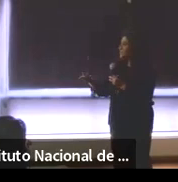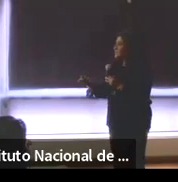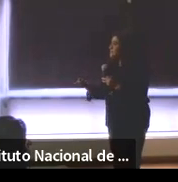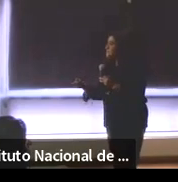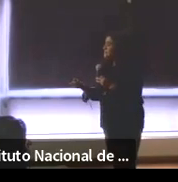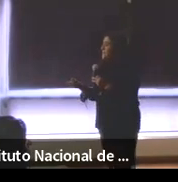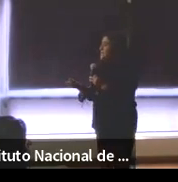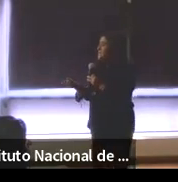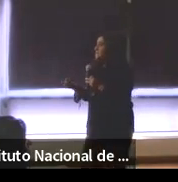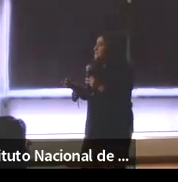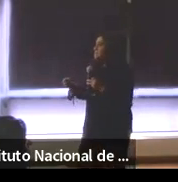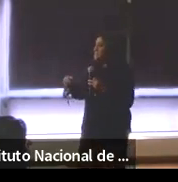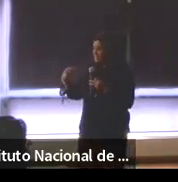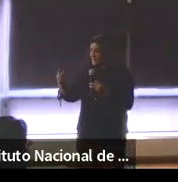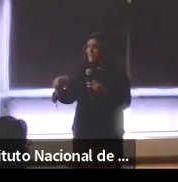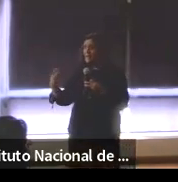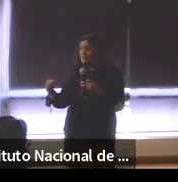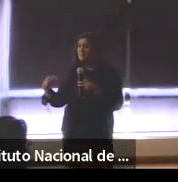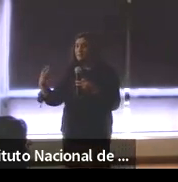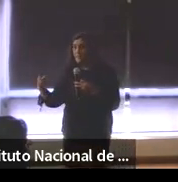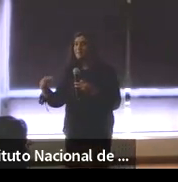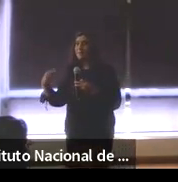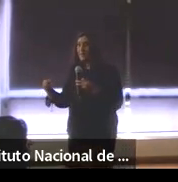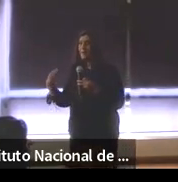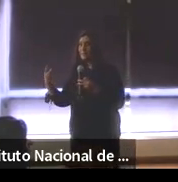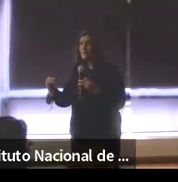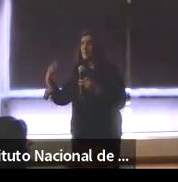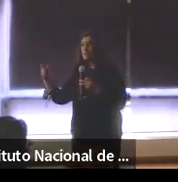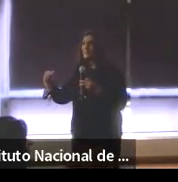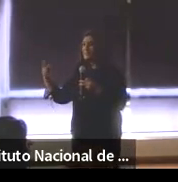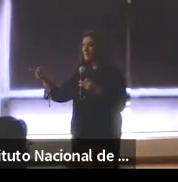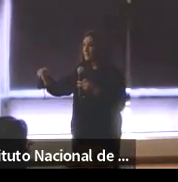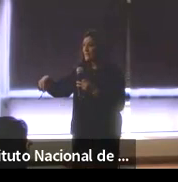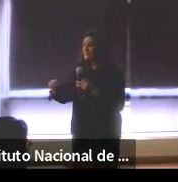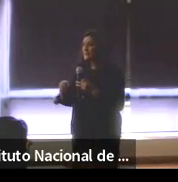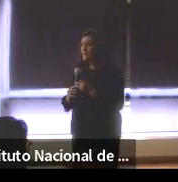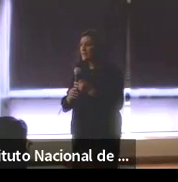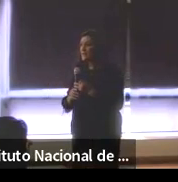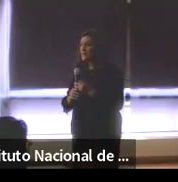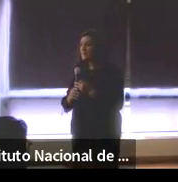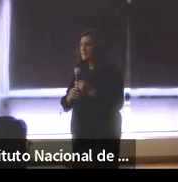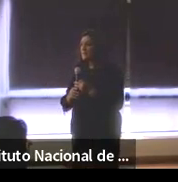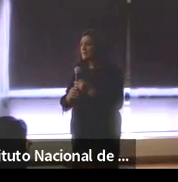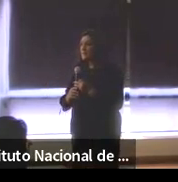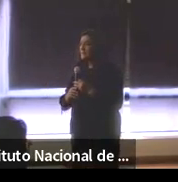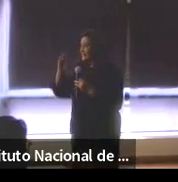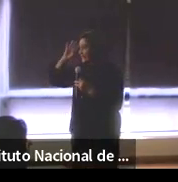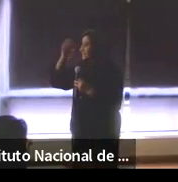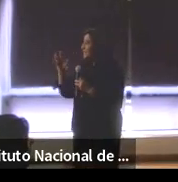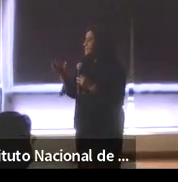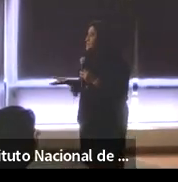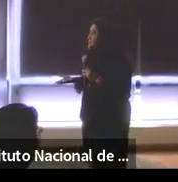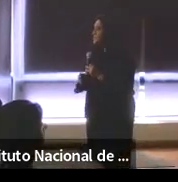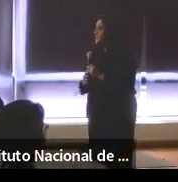estas otras refleja el tema de que ustedes saben para qué están acá y